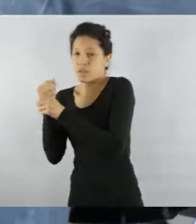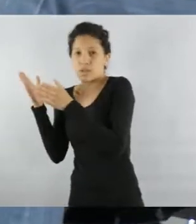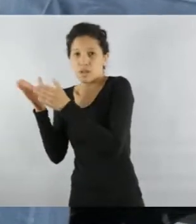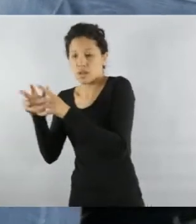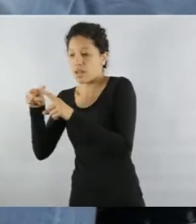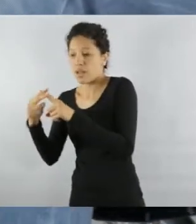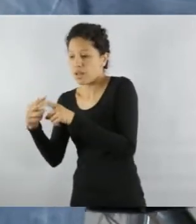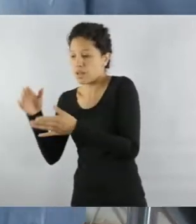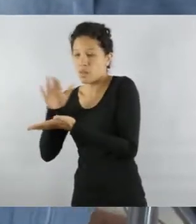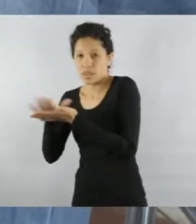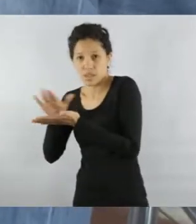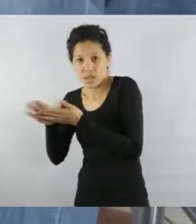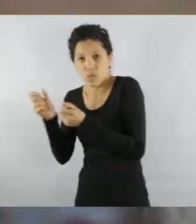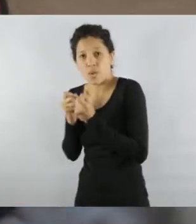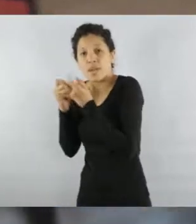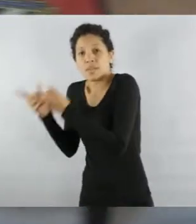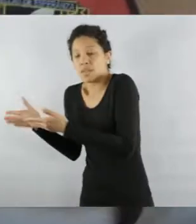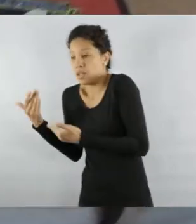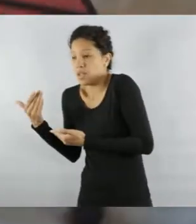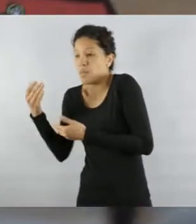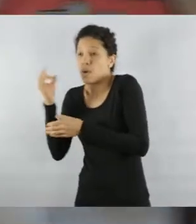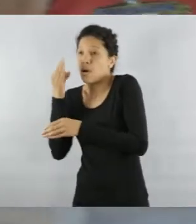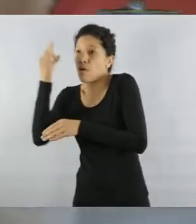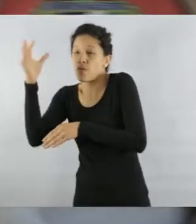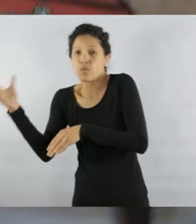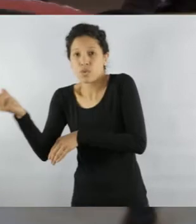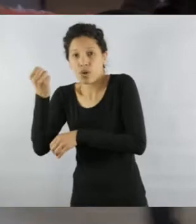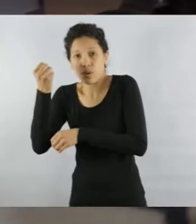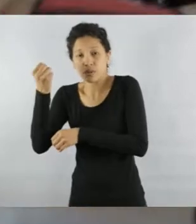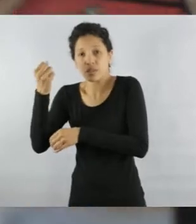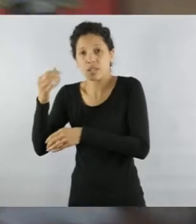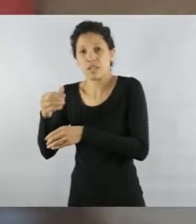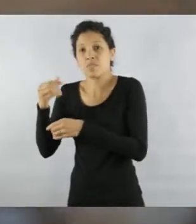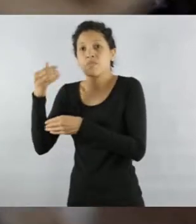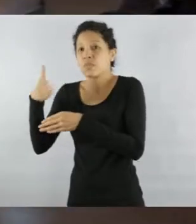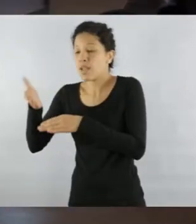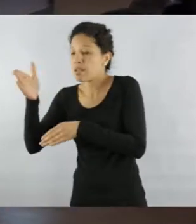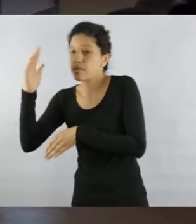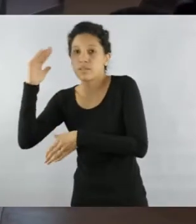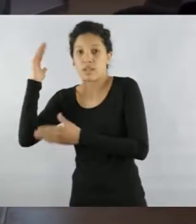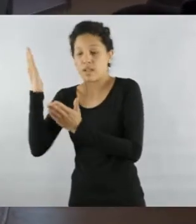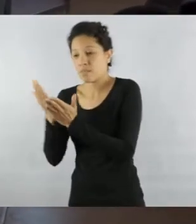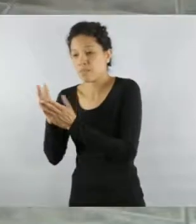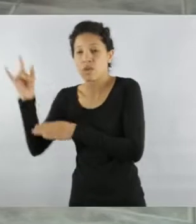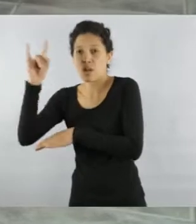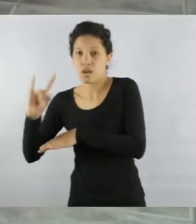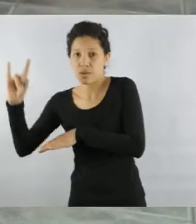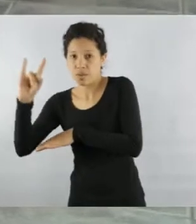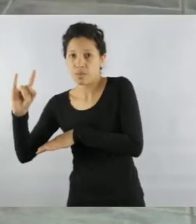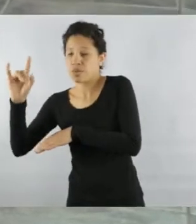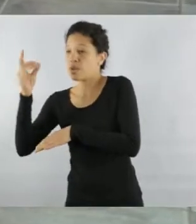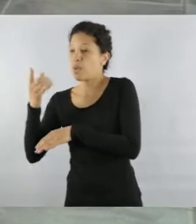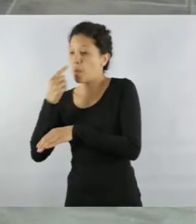otorgarles nuevas herramientas y poder lograr a su salida a la sociedad seguir con la capacitación universidad como es el